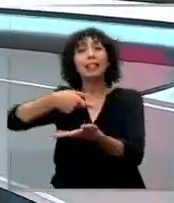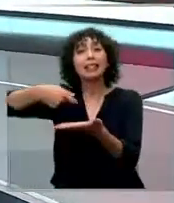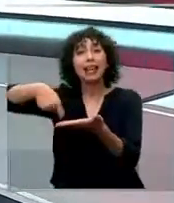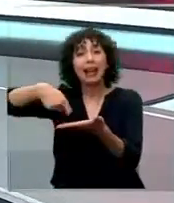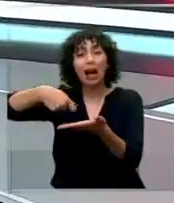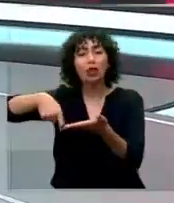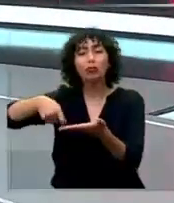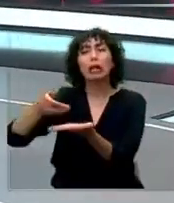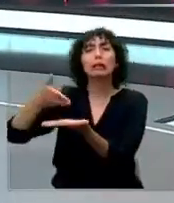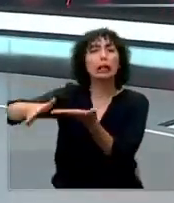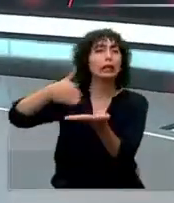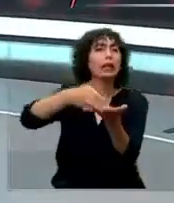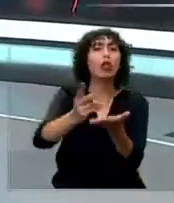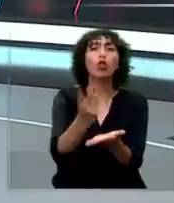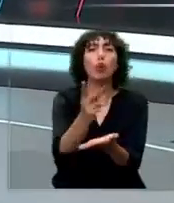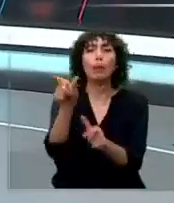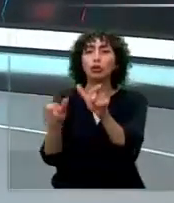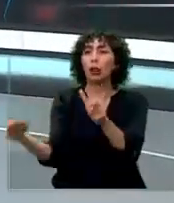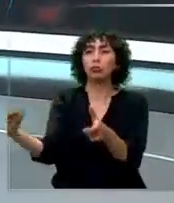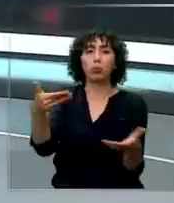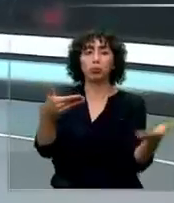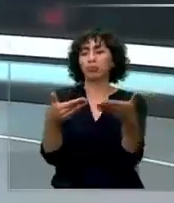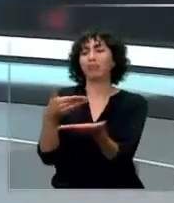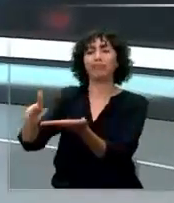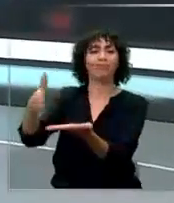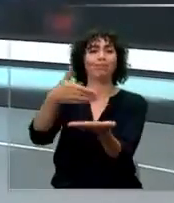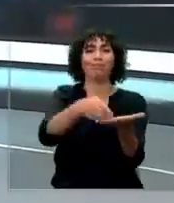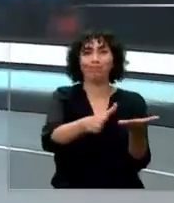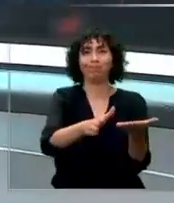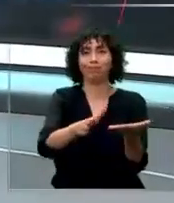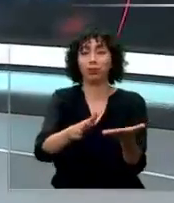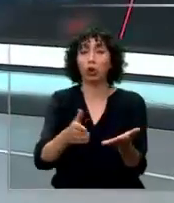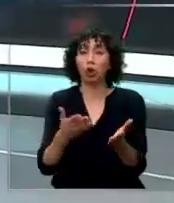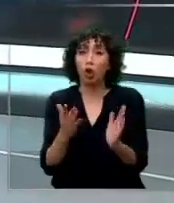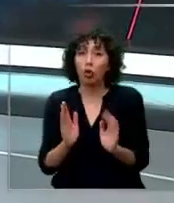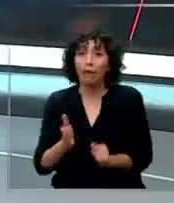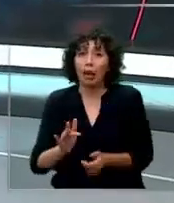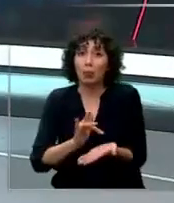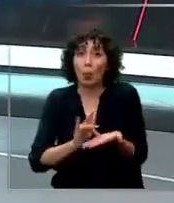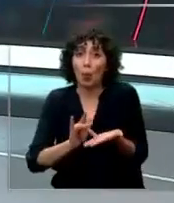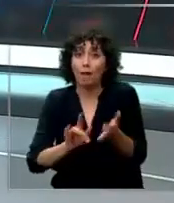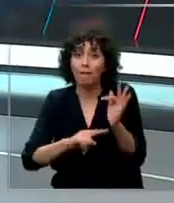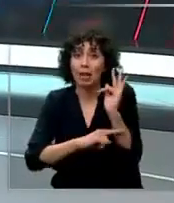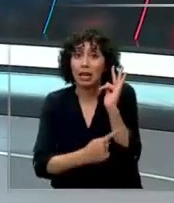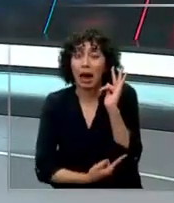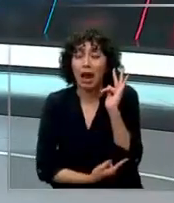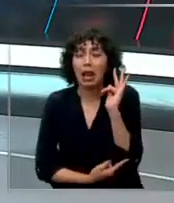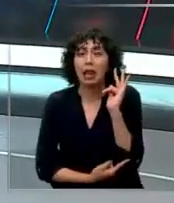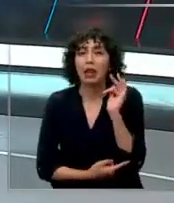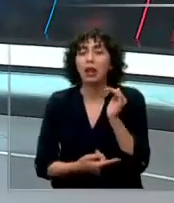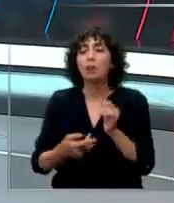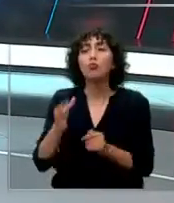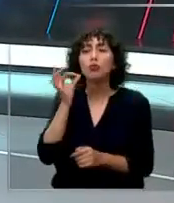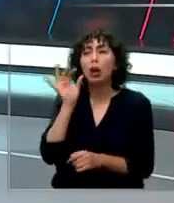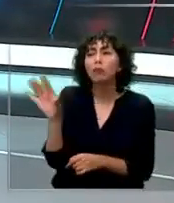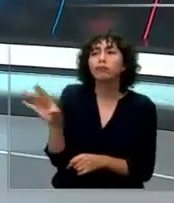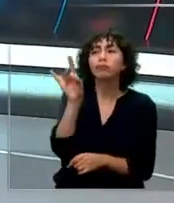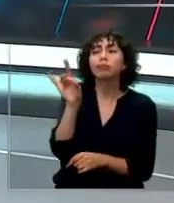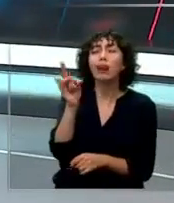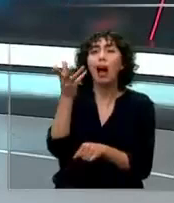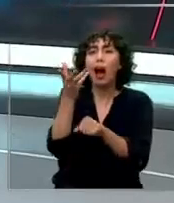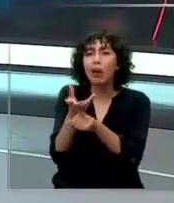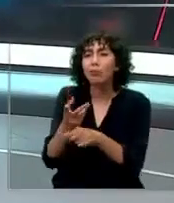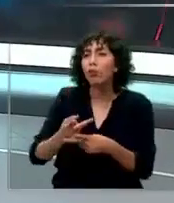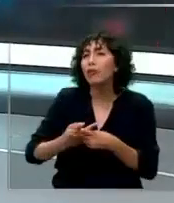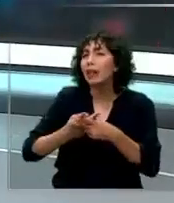las últimas dos cartas que ha presentado el gobierno para asumir ese cargo que sigue vacante. Y tras conocer su nombre, surgieron algunas publicaciones